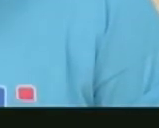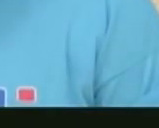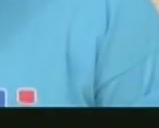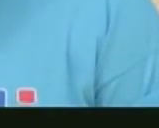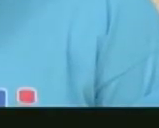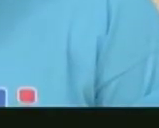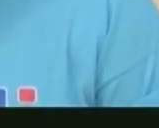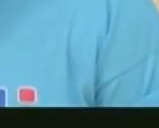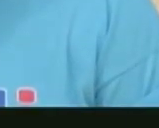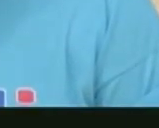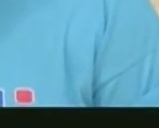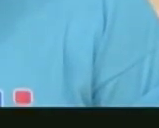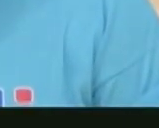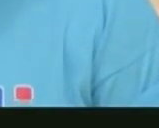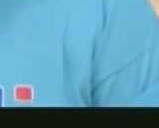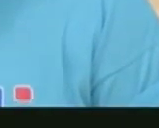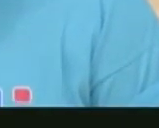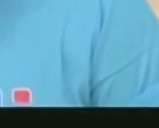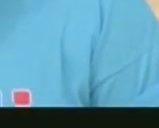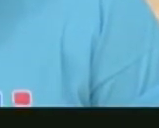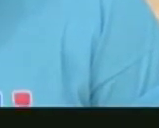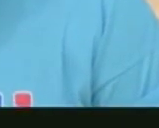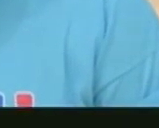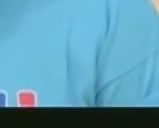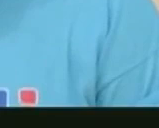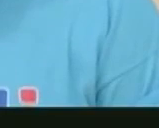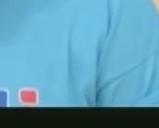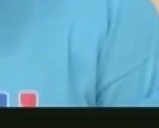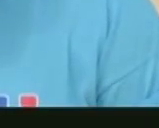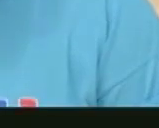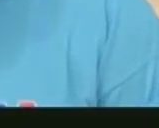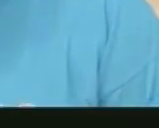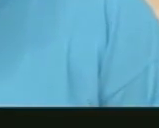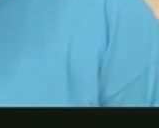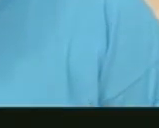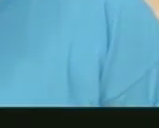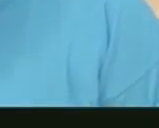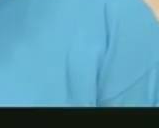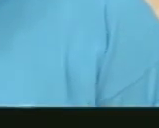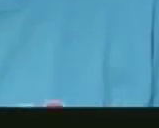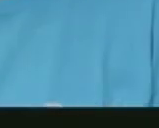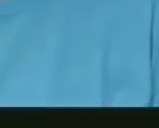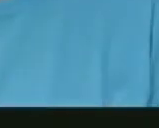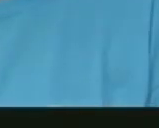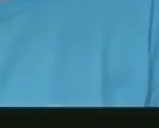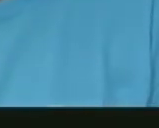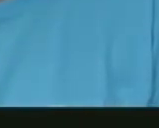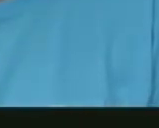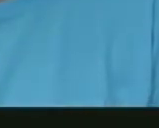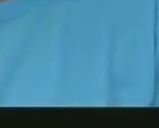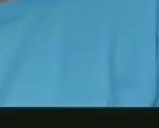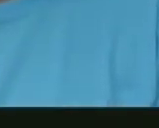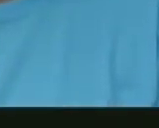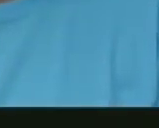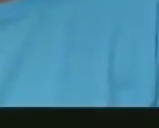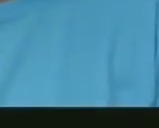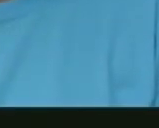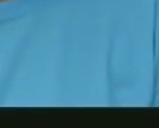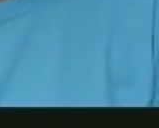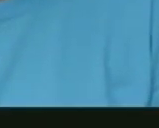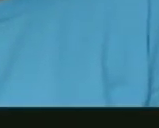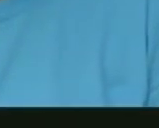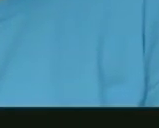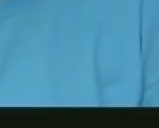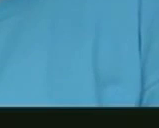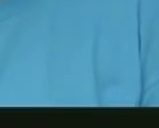173 adultos completamente pensionados también a través del carnet de la patria. La comunidad de Padre Oreni cuenta